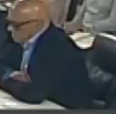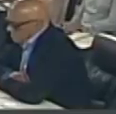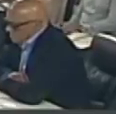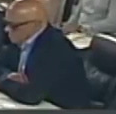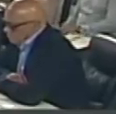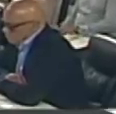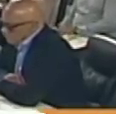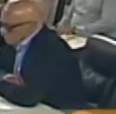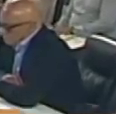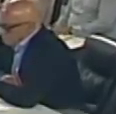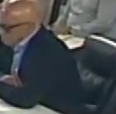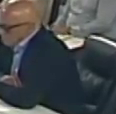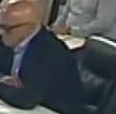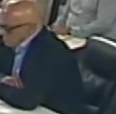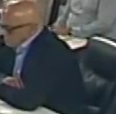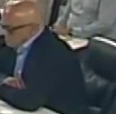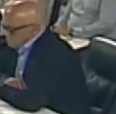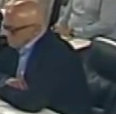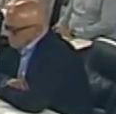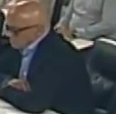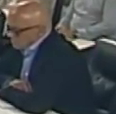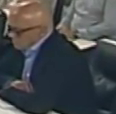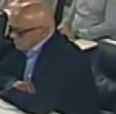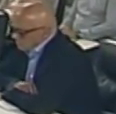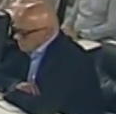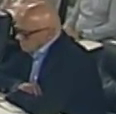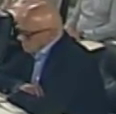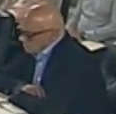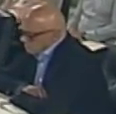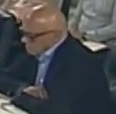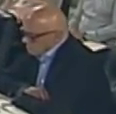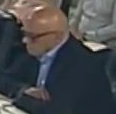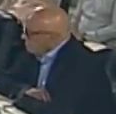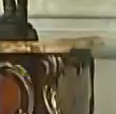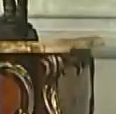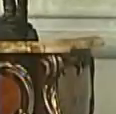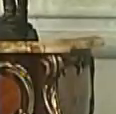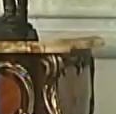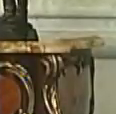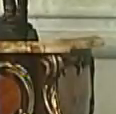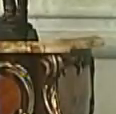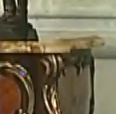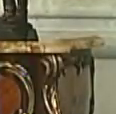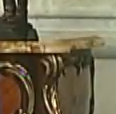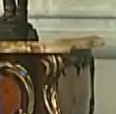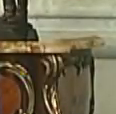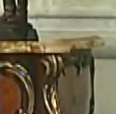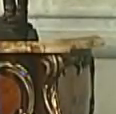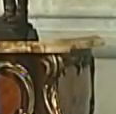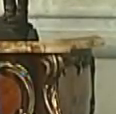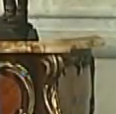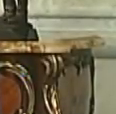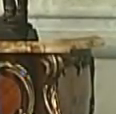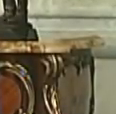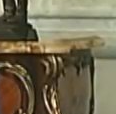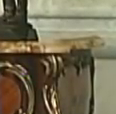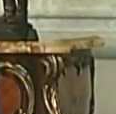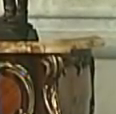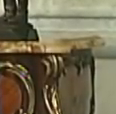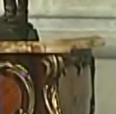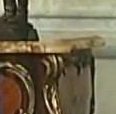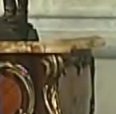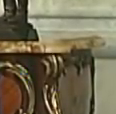ya son las 7 de la noche voy a pedir una cadena nacional de radio y televisión para hacer